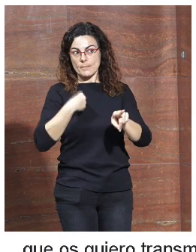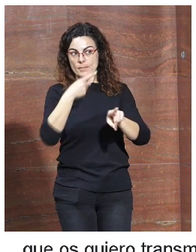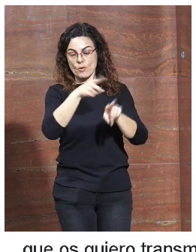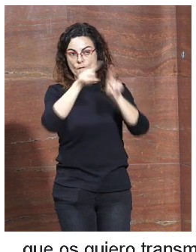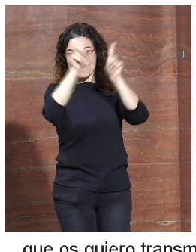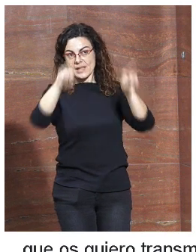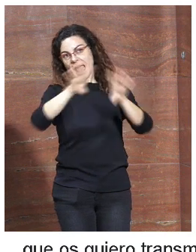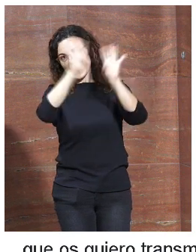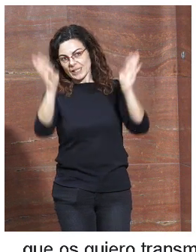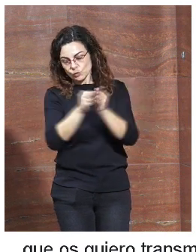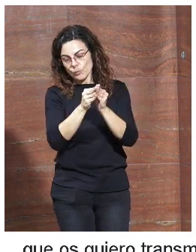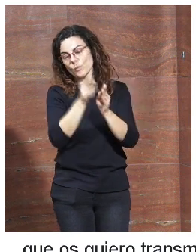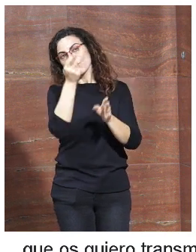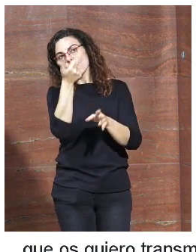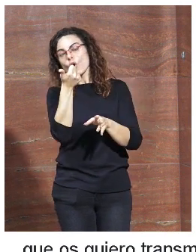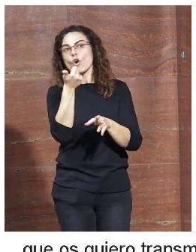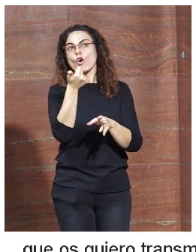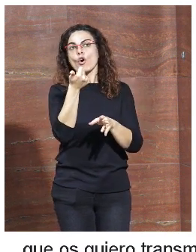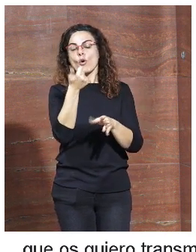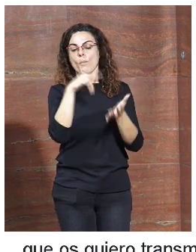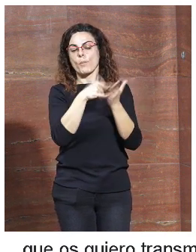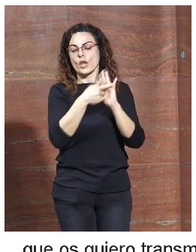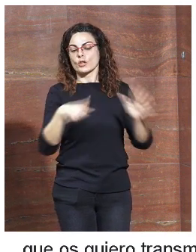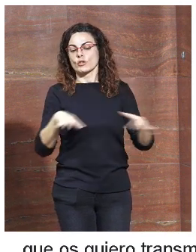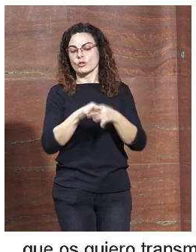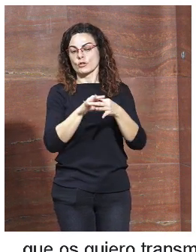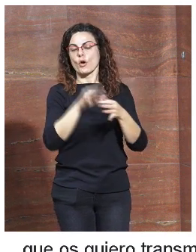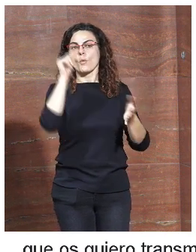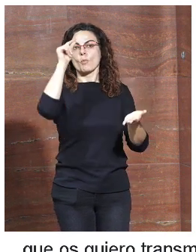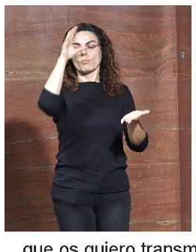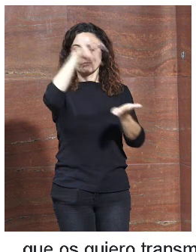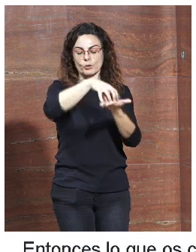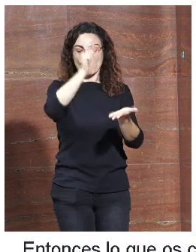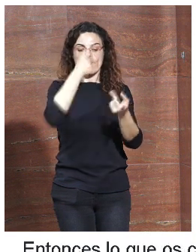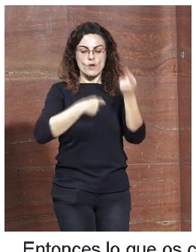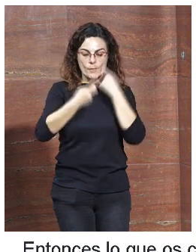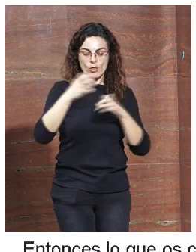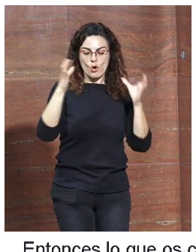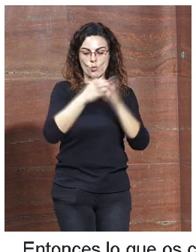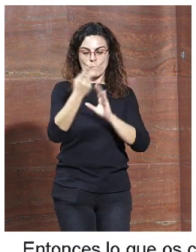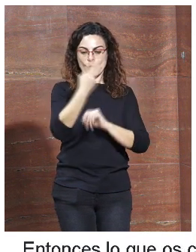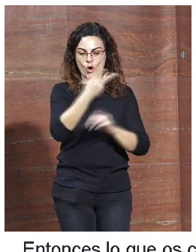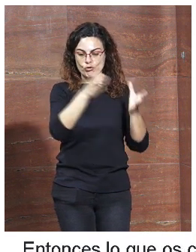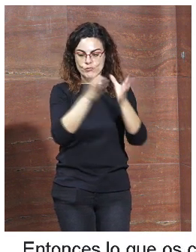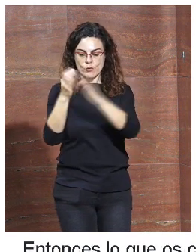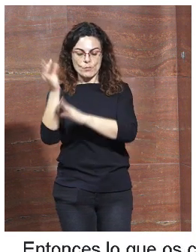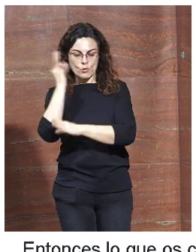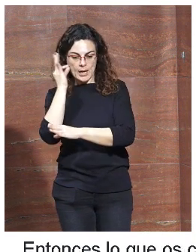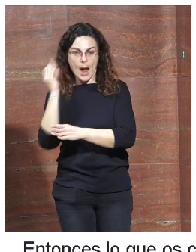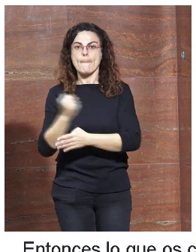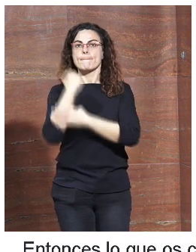hecho un resumen de un poco lo que fue ese proyecto, el punto de información, los 2 grupos de mujeres, el apoyo a